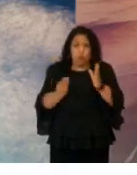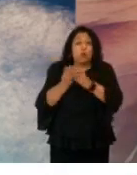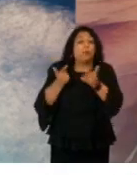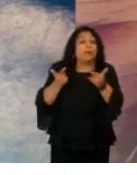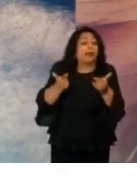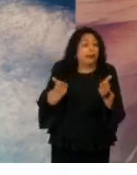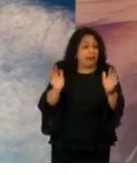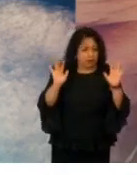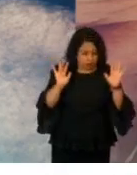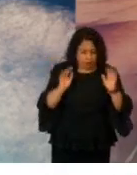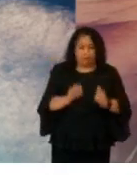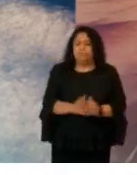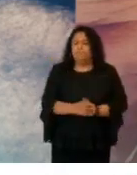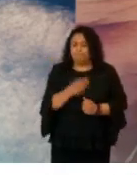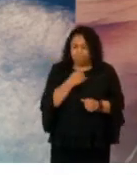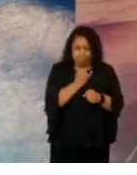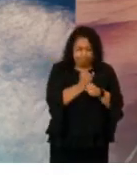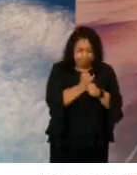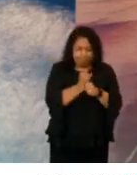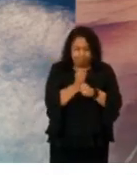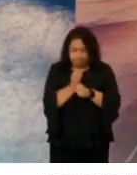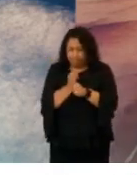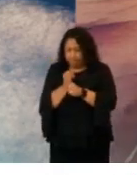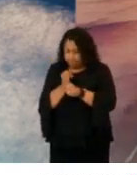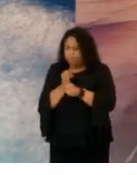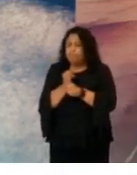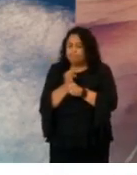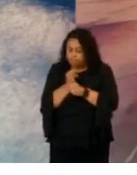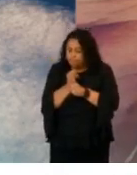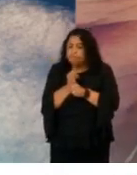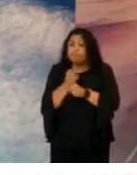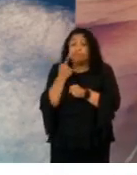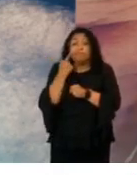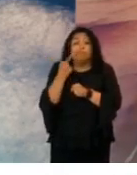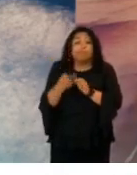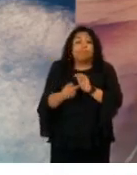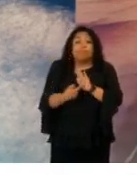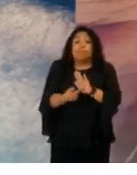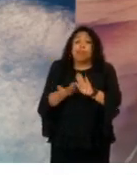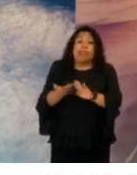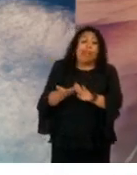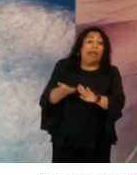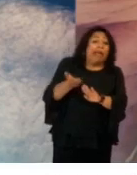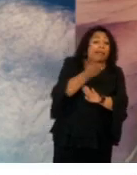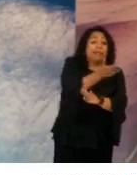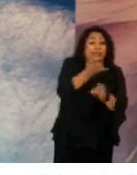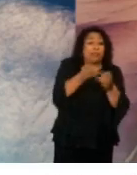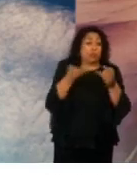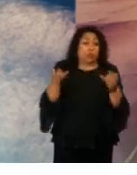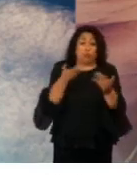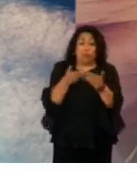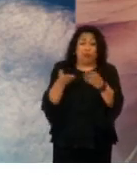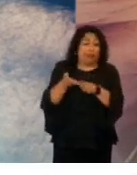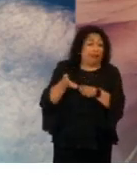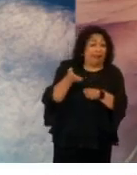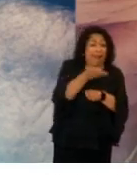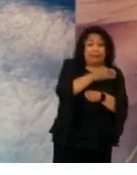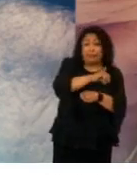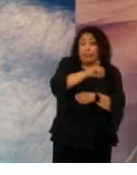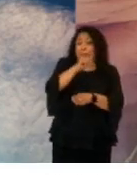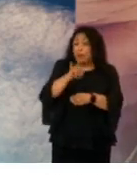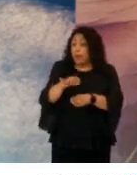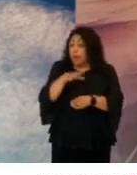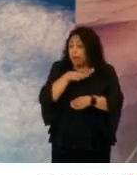generaciones. Y el estudio llegó a un punto en donde mostraba que nunca antes en la historia contemporánea había